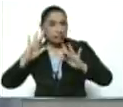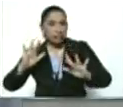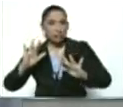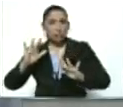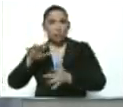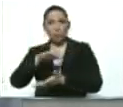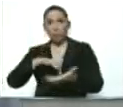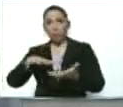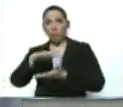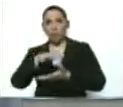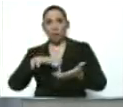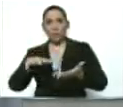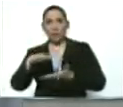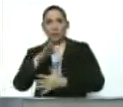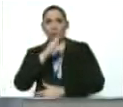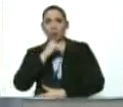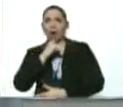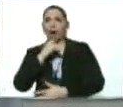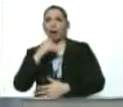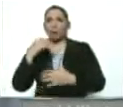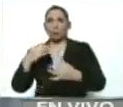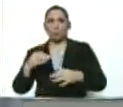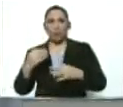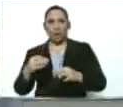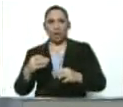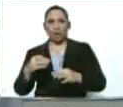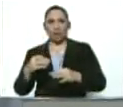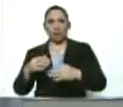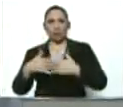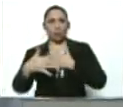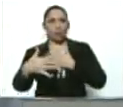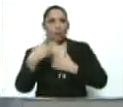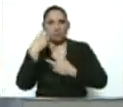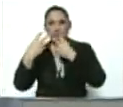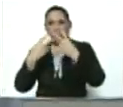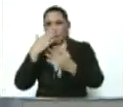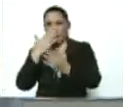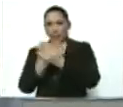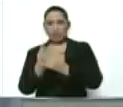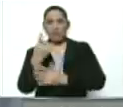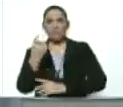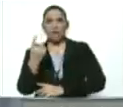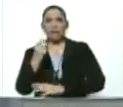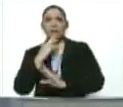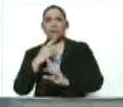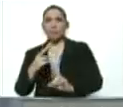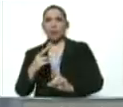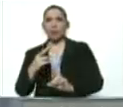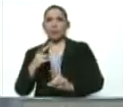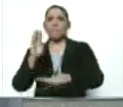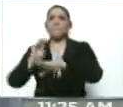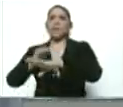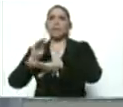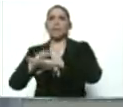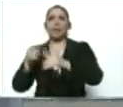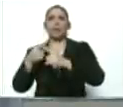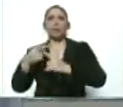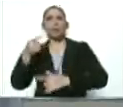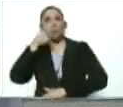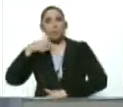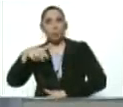ellos, durante la visita. Ante la falta de respuesta a su reclamo, la población